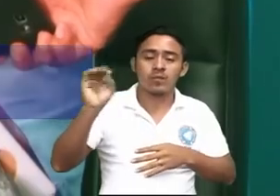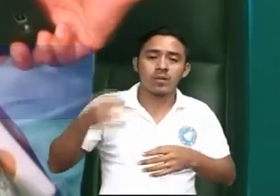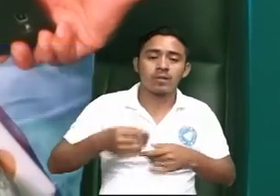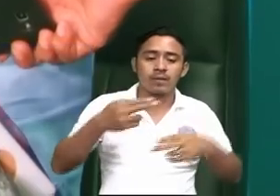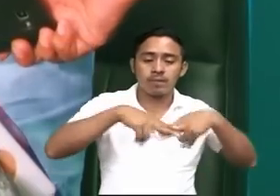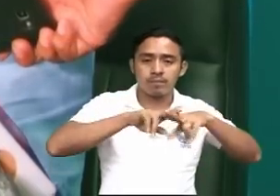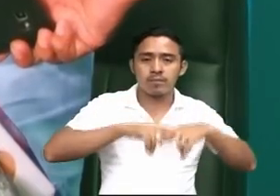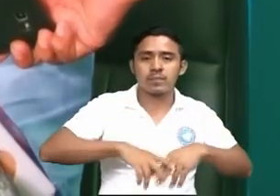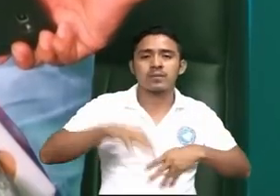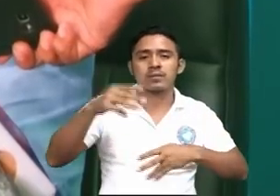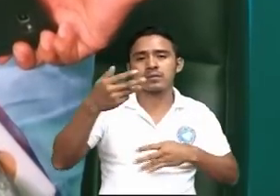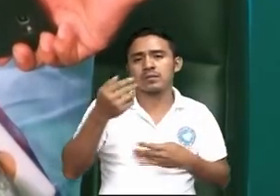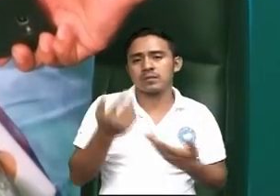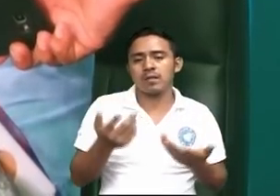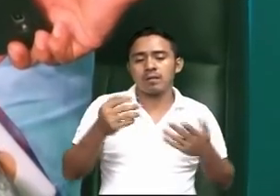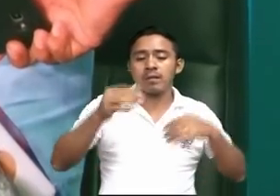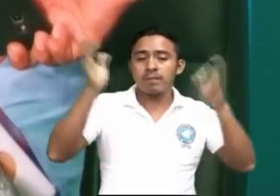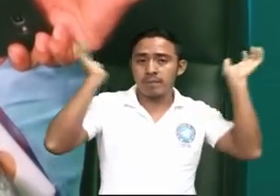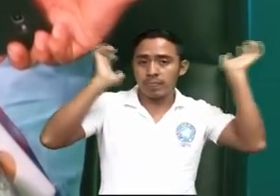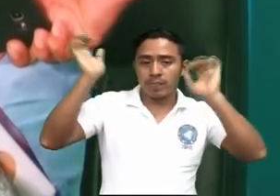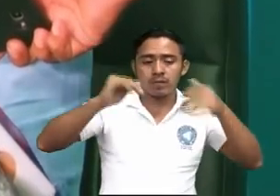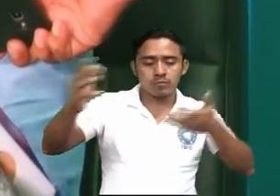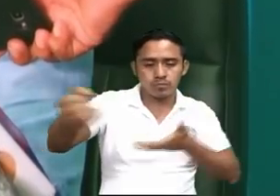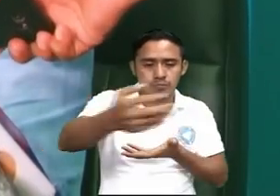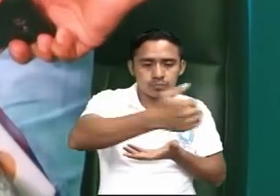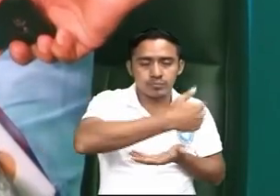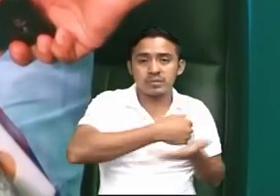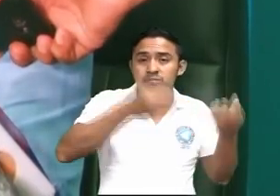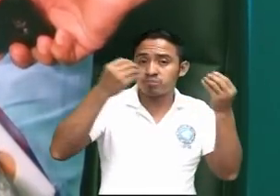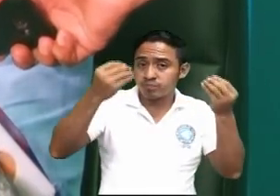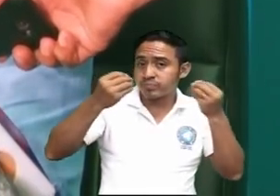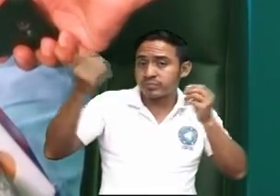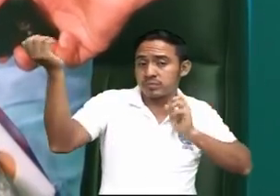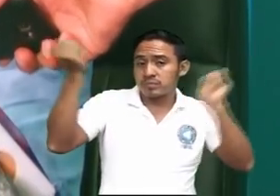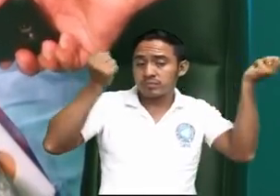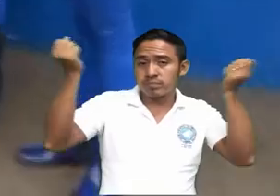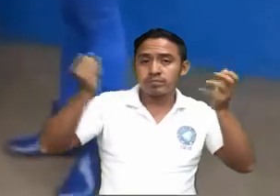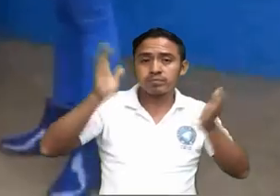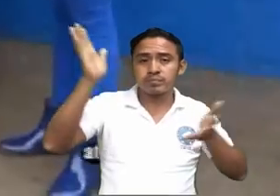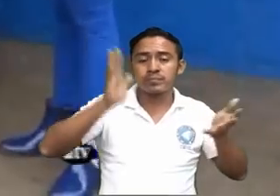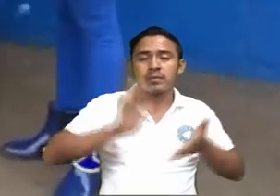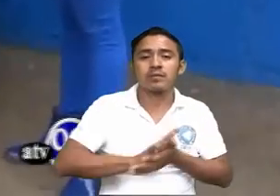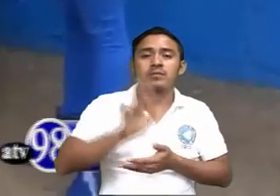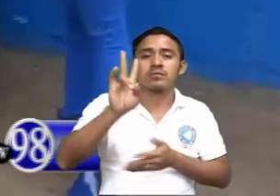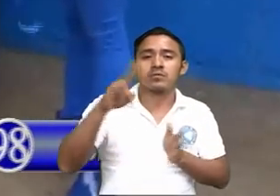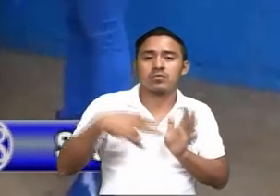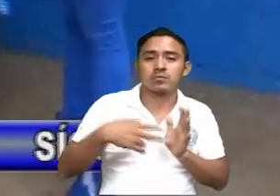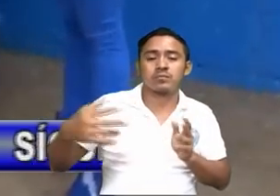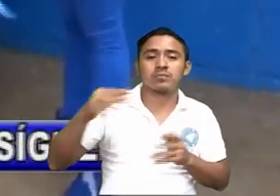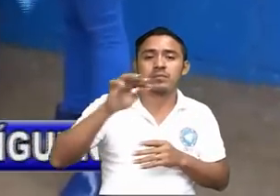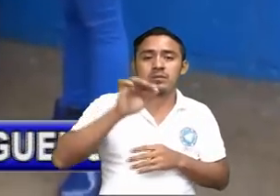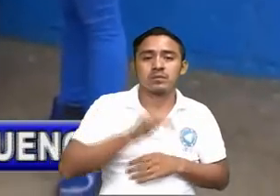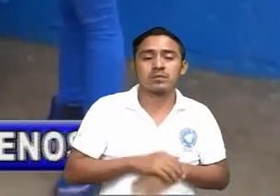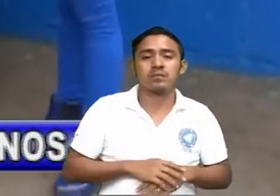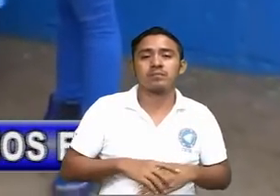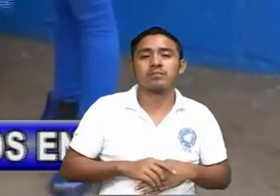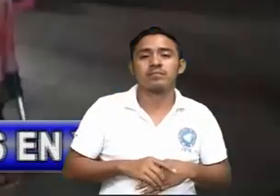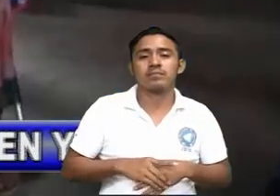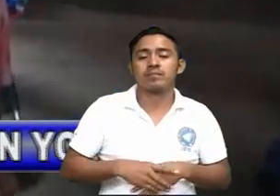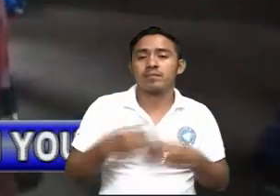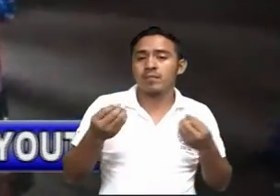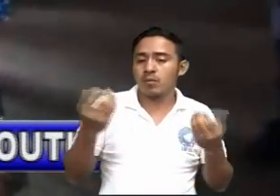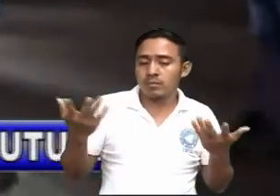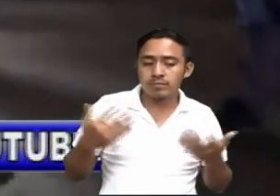mercados, recolectando una gran cantidad de camiones de basura, 2.051 camiones de basura, imagínense. El buen